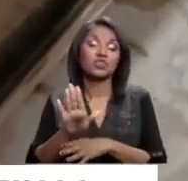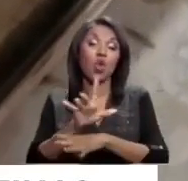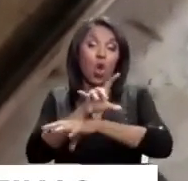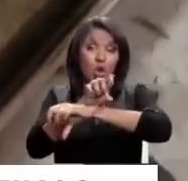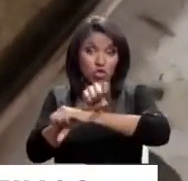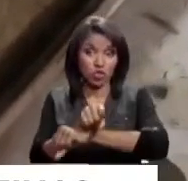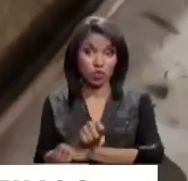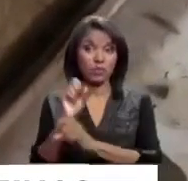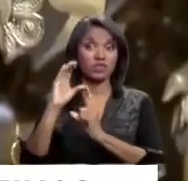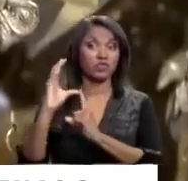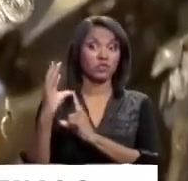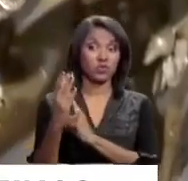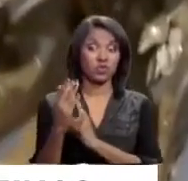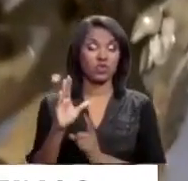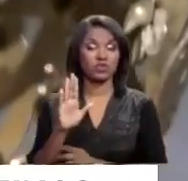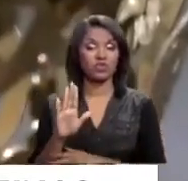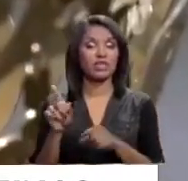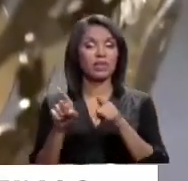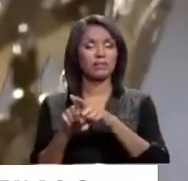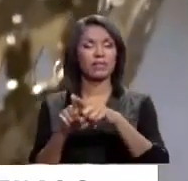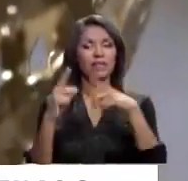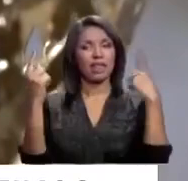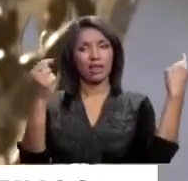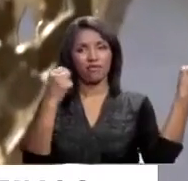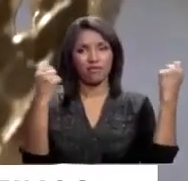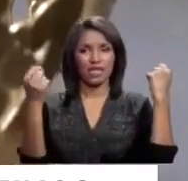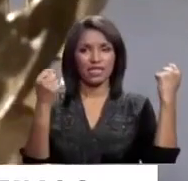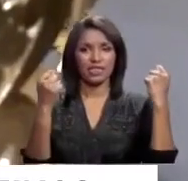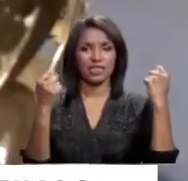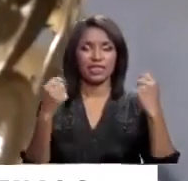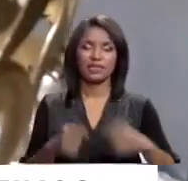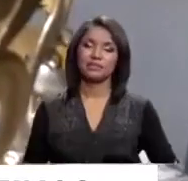las raíces del carnaval, uno que necesita